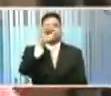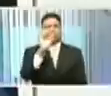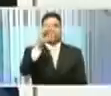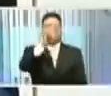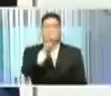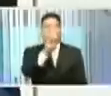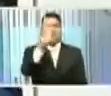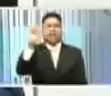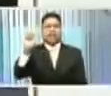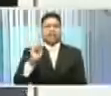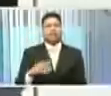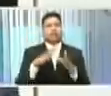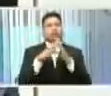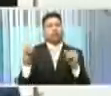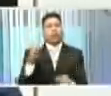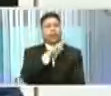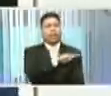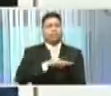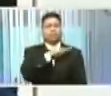toda la misión